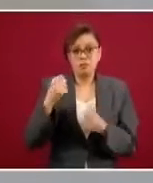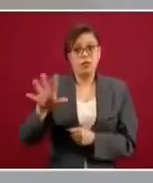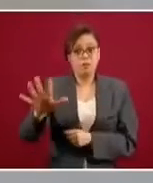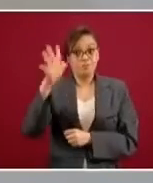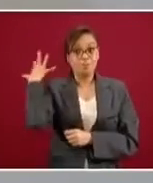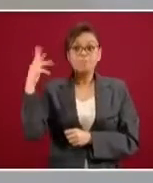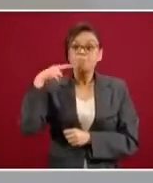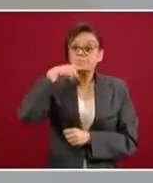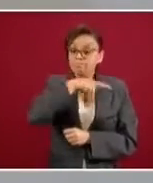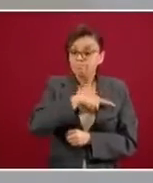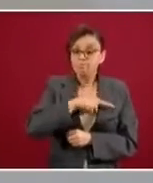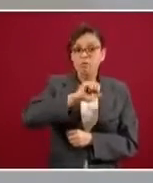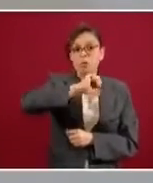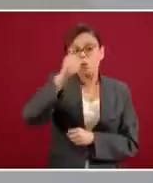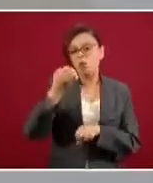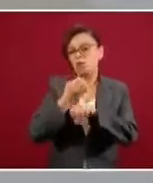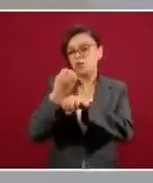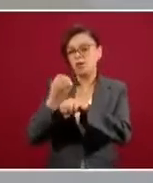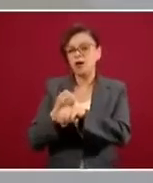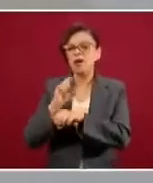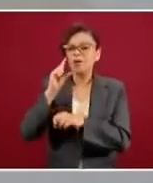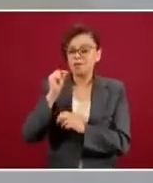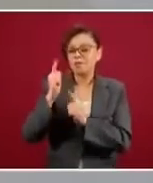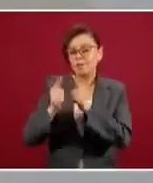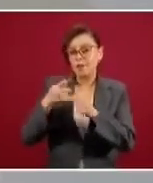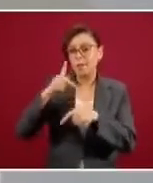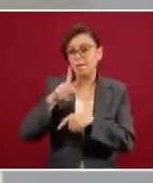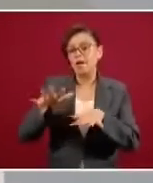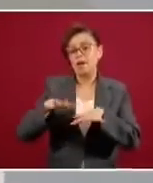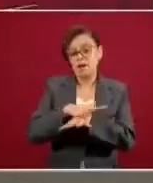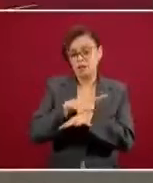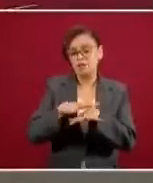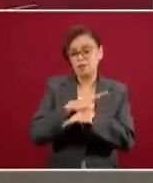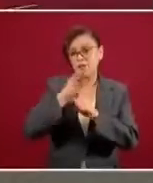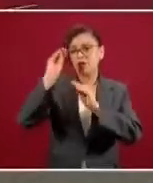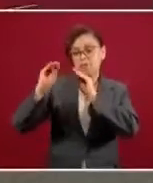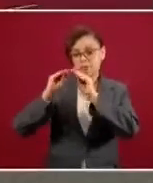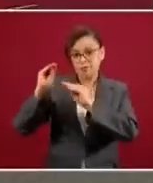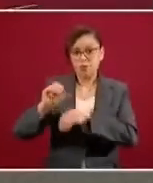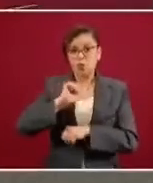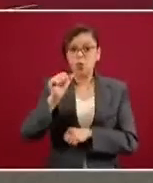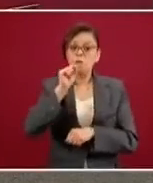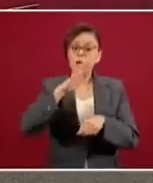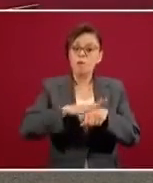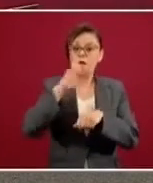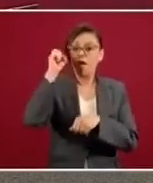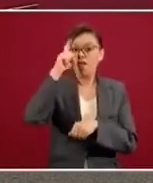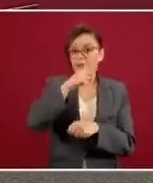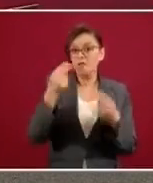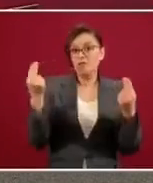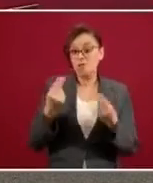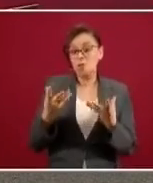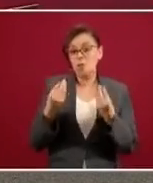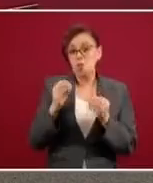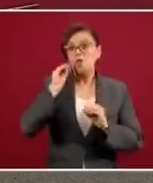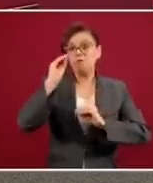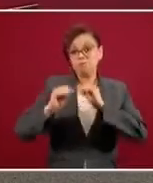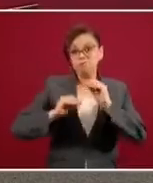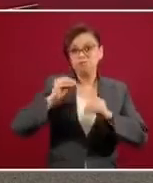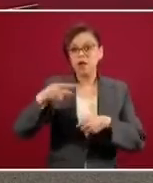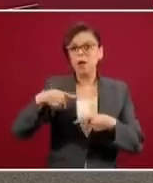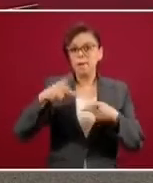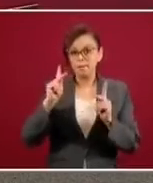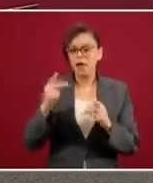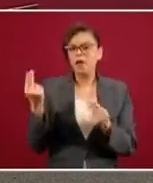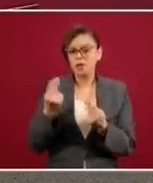más avanzados que otros, algunos planes de reconversión son más elaborados que otros y estamos dando seguimiento para que